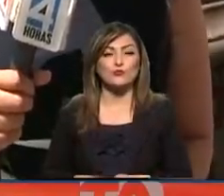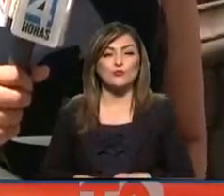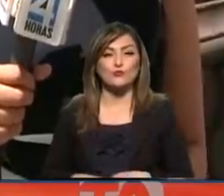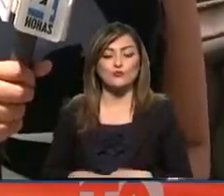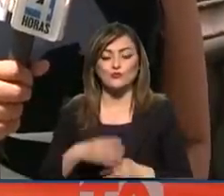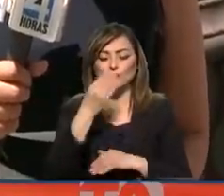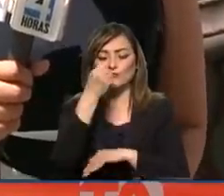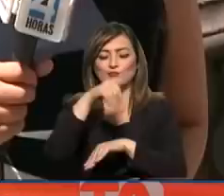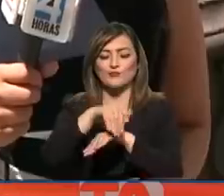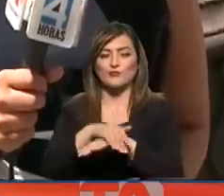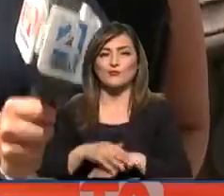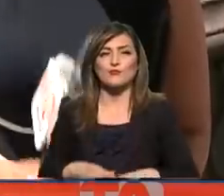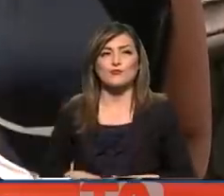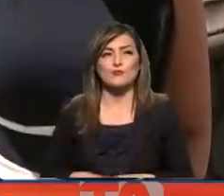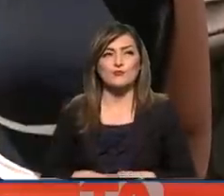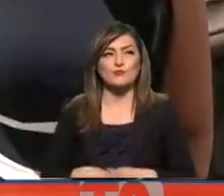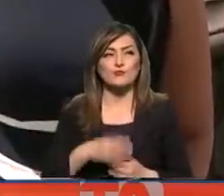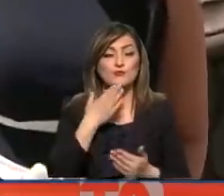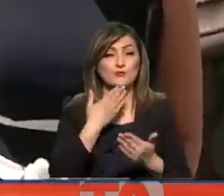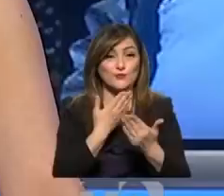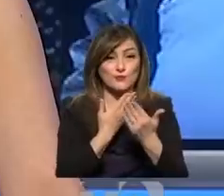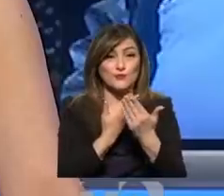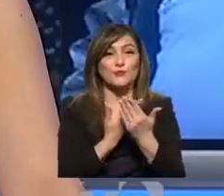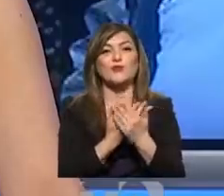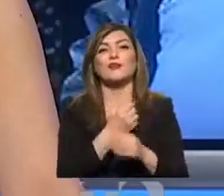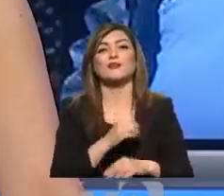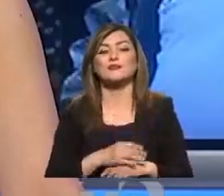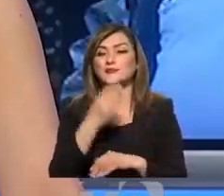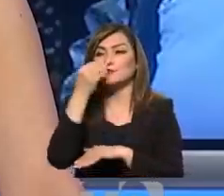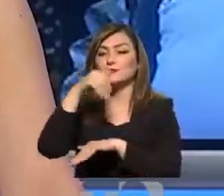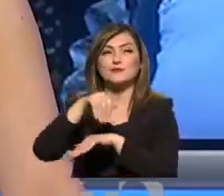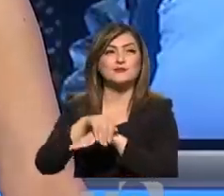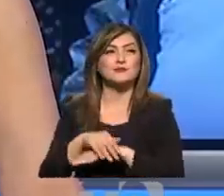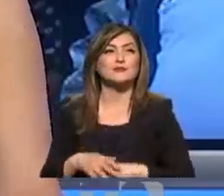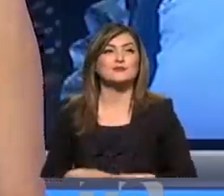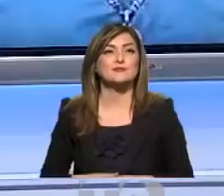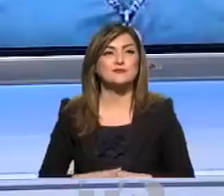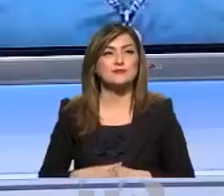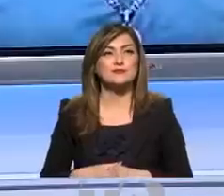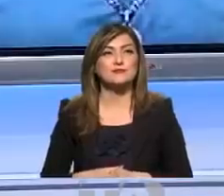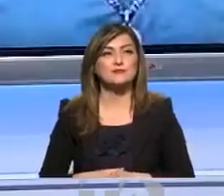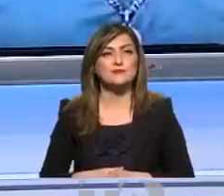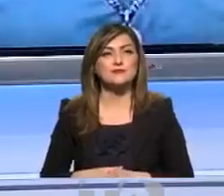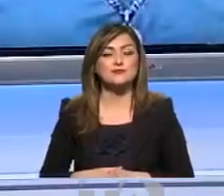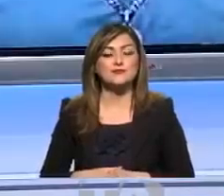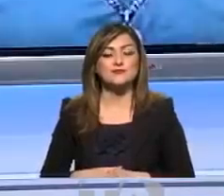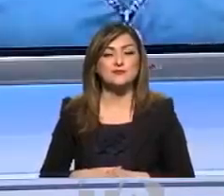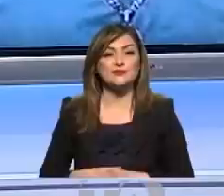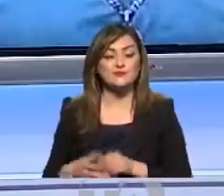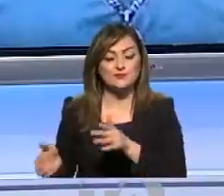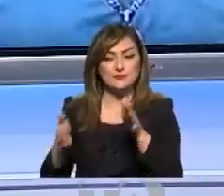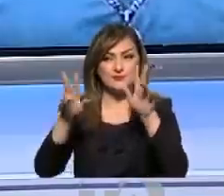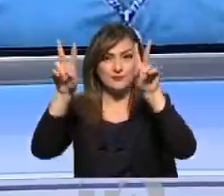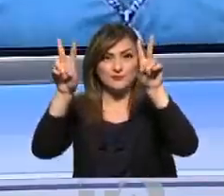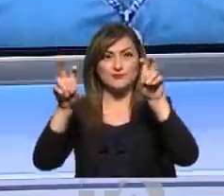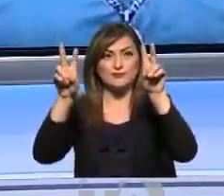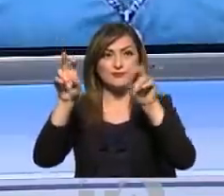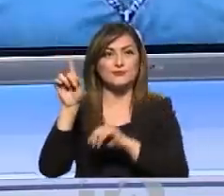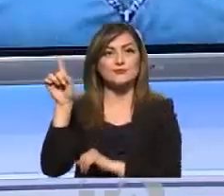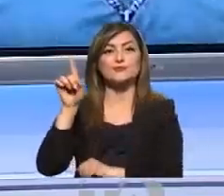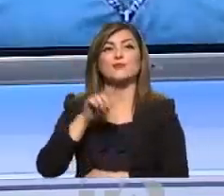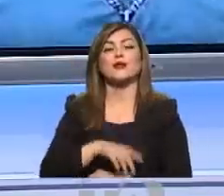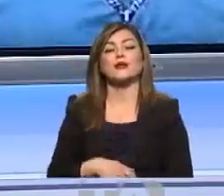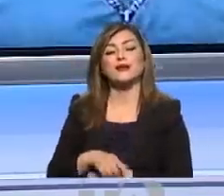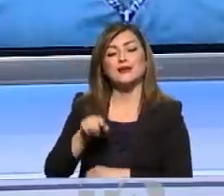emisiones. Muy buenas tardes. Muchísimas gracias, Steffi. Muy buenas tardes también para ti. Y en otro tema, Miguel Ángel